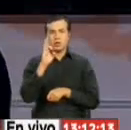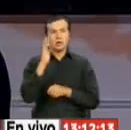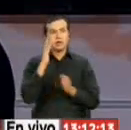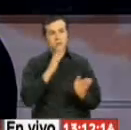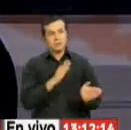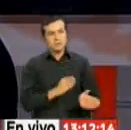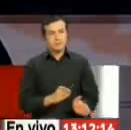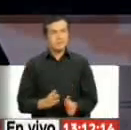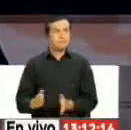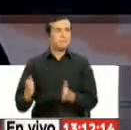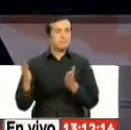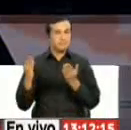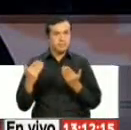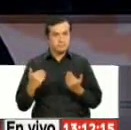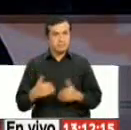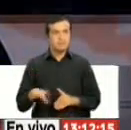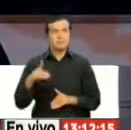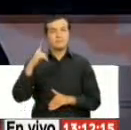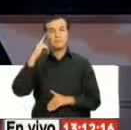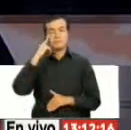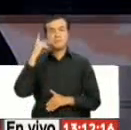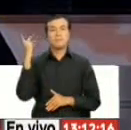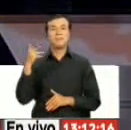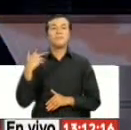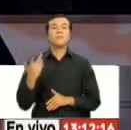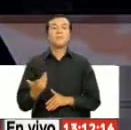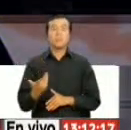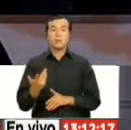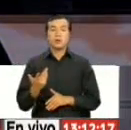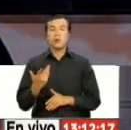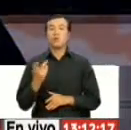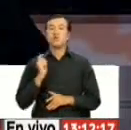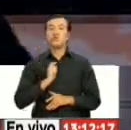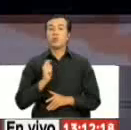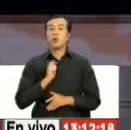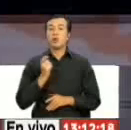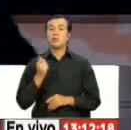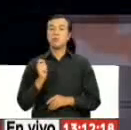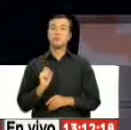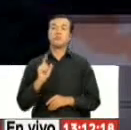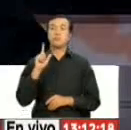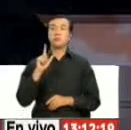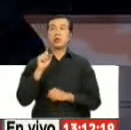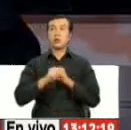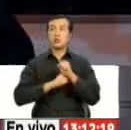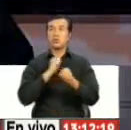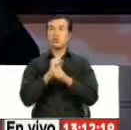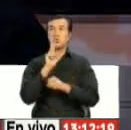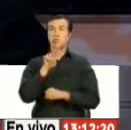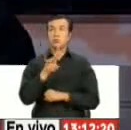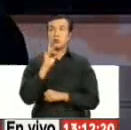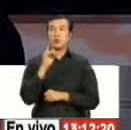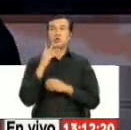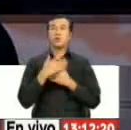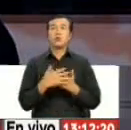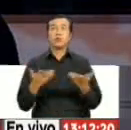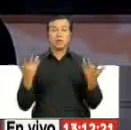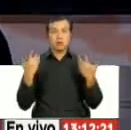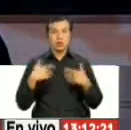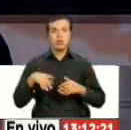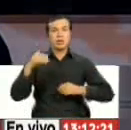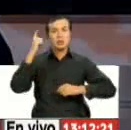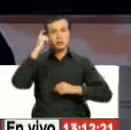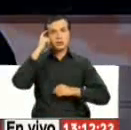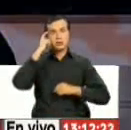parámetros para determinar la elevación de la terminación en este caso para el año 2018 hemos considerado